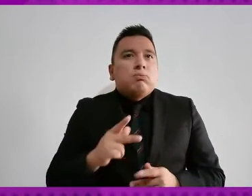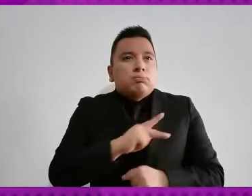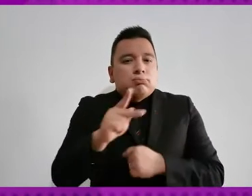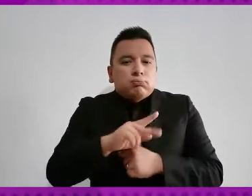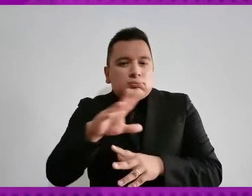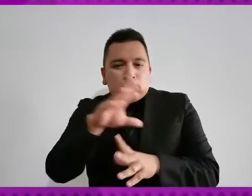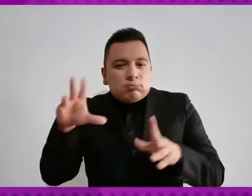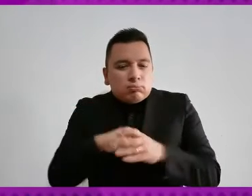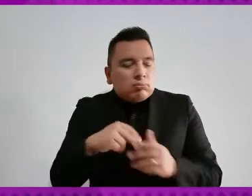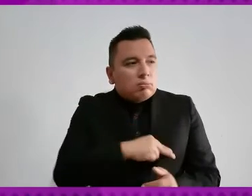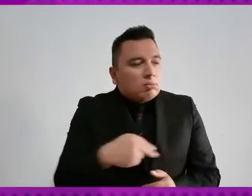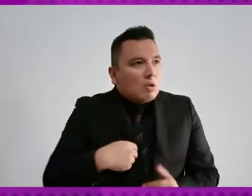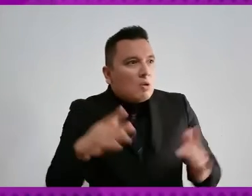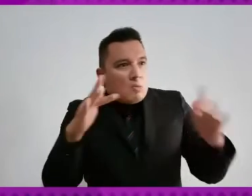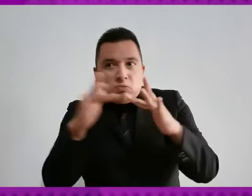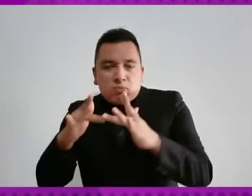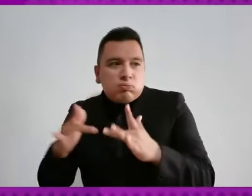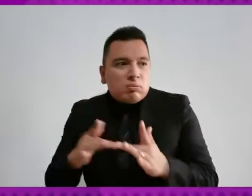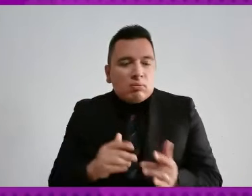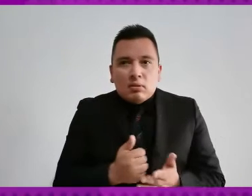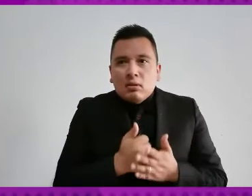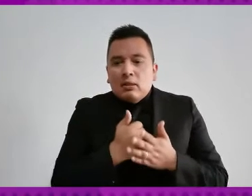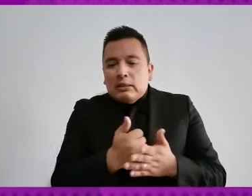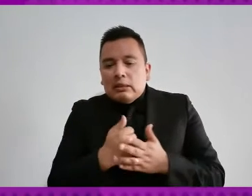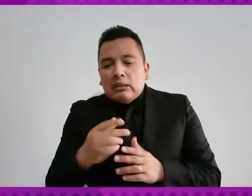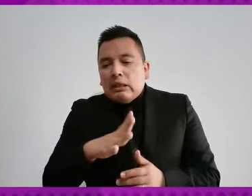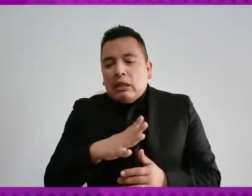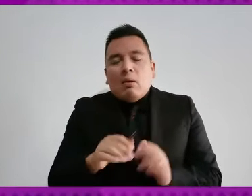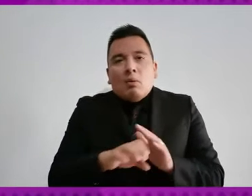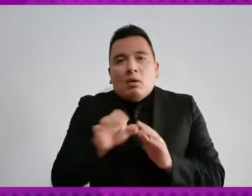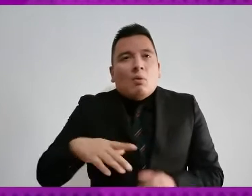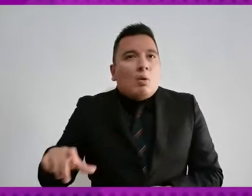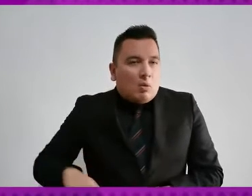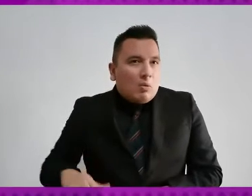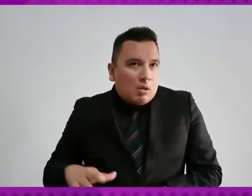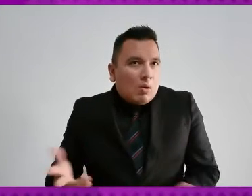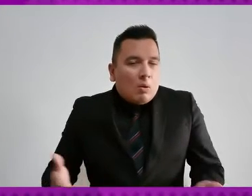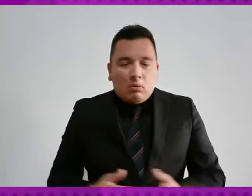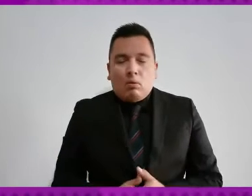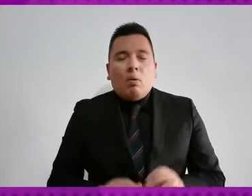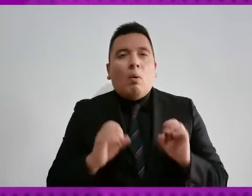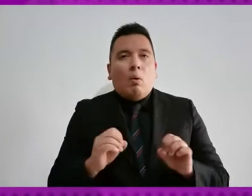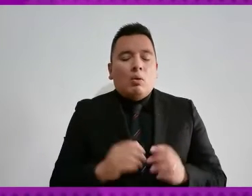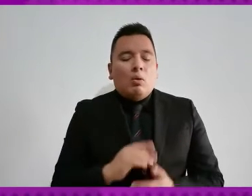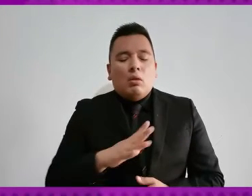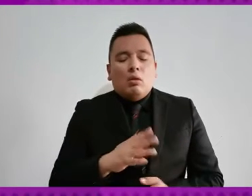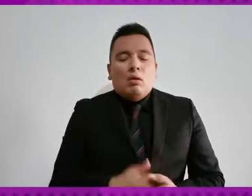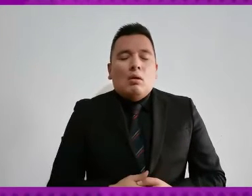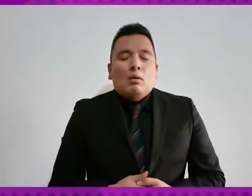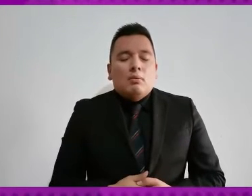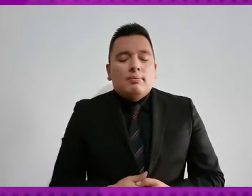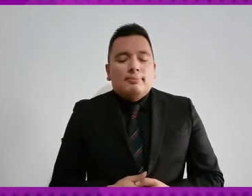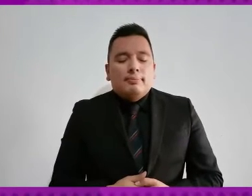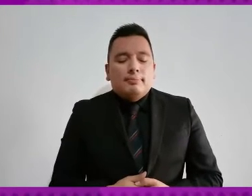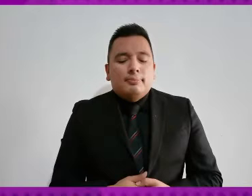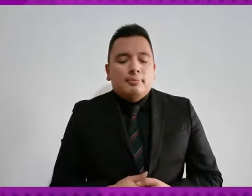con las autoridades electorales locales y tuvimos elecciones de gobernador en diferentes entidades, pero en sí, la participación,